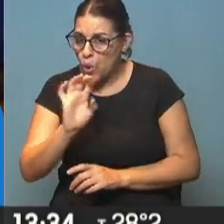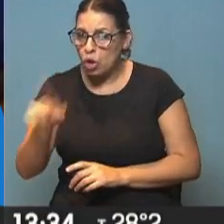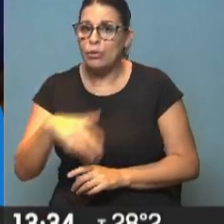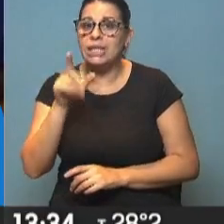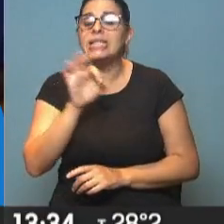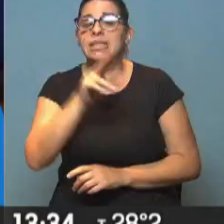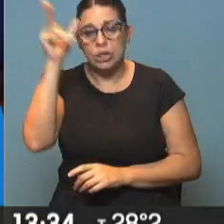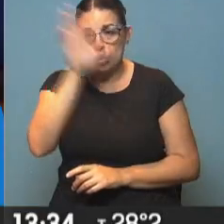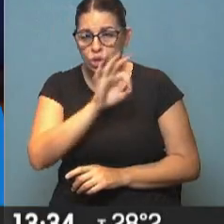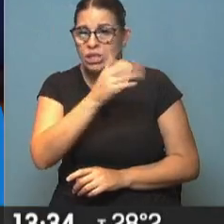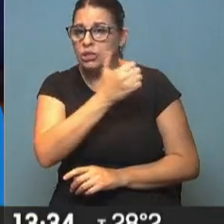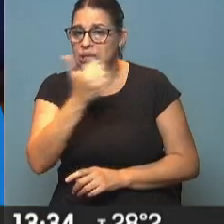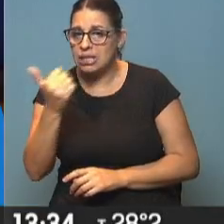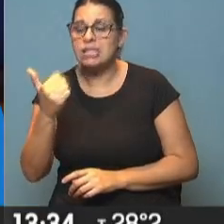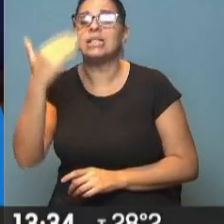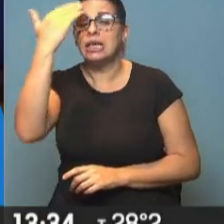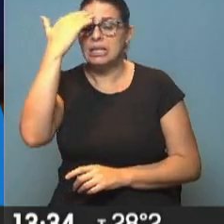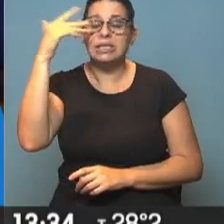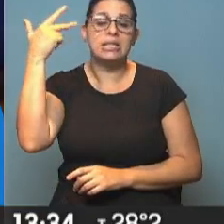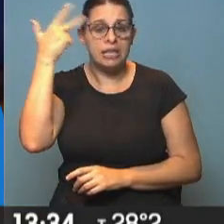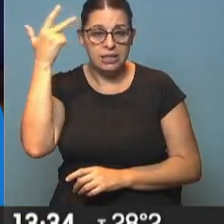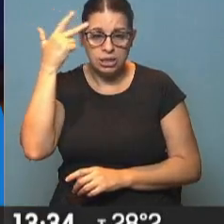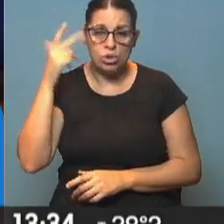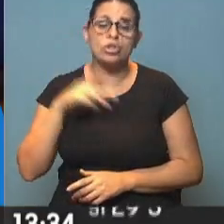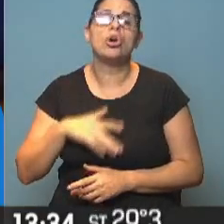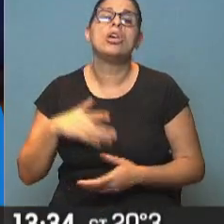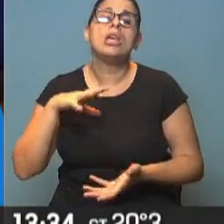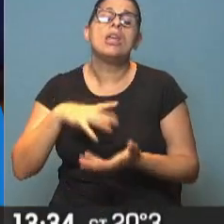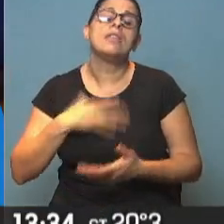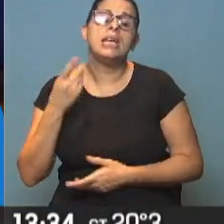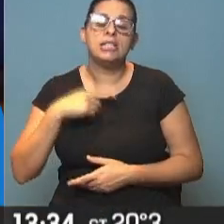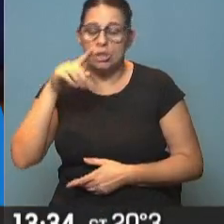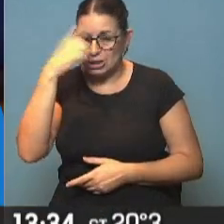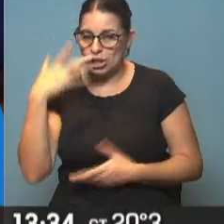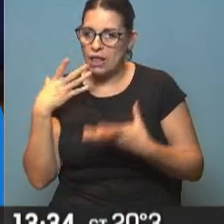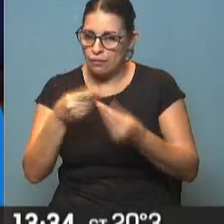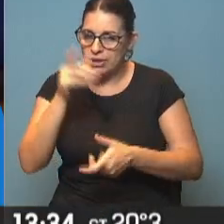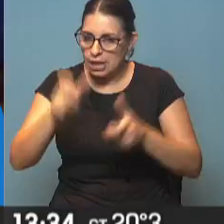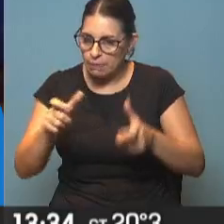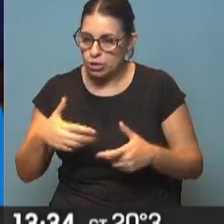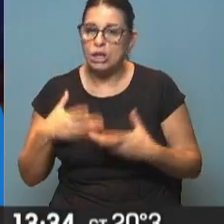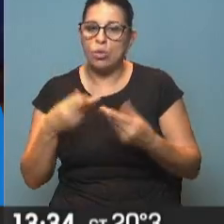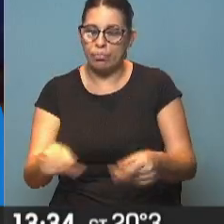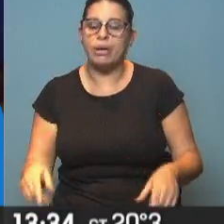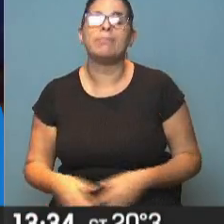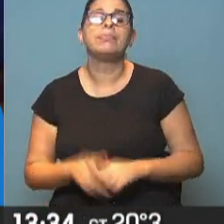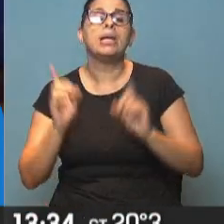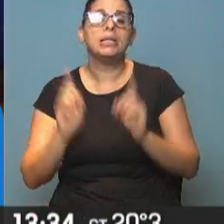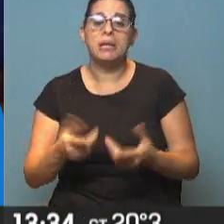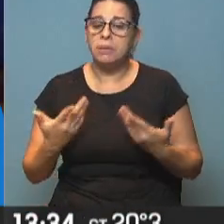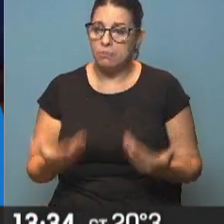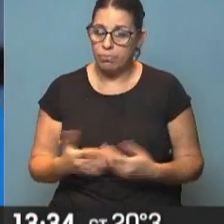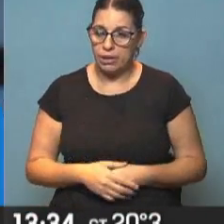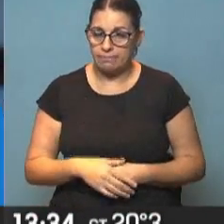0 800 triple 6 15 18 en la dirección nacional defensa del consumidor para para resolver el problema pero también está que puedes